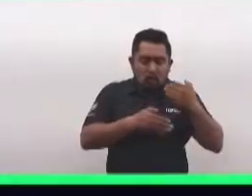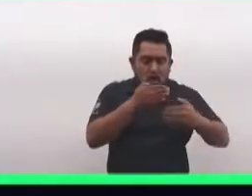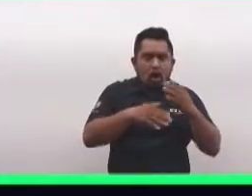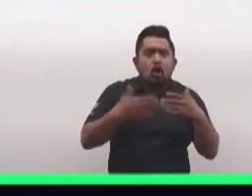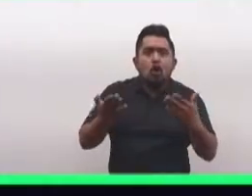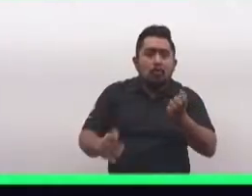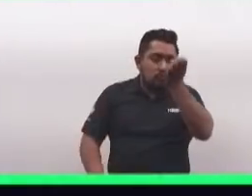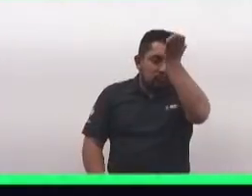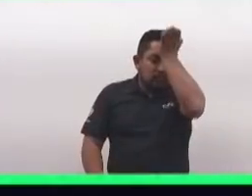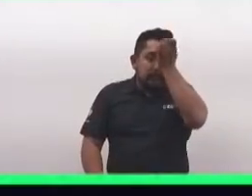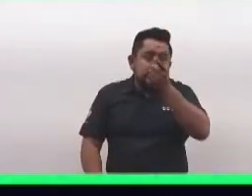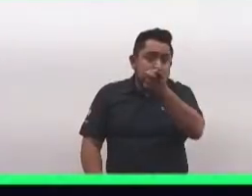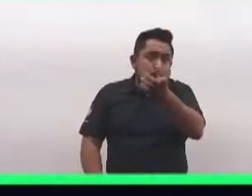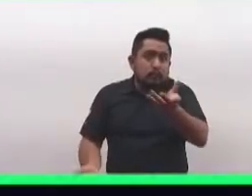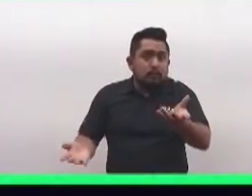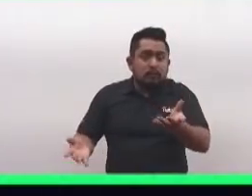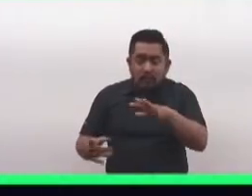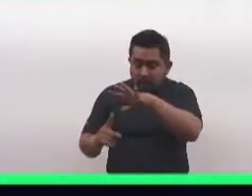error